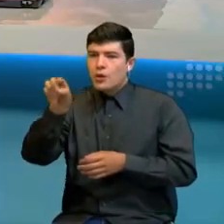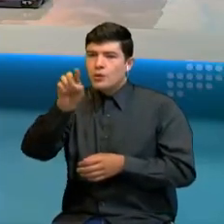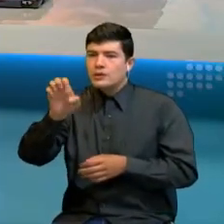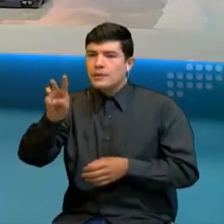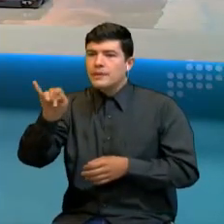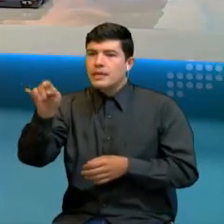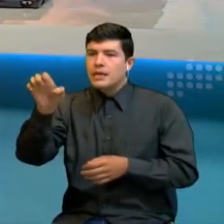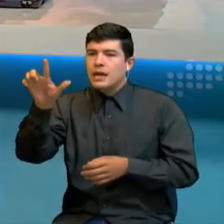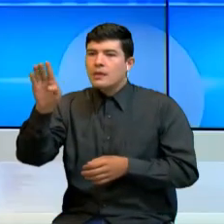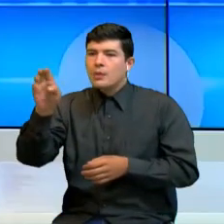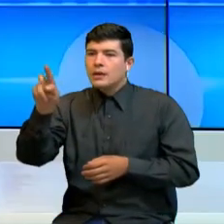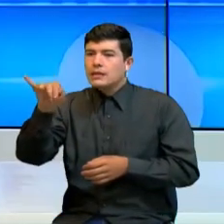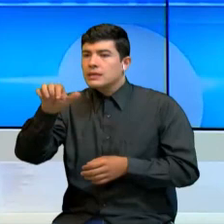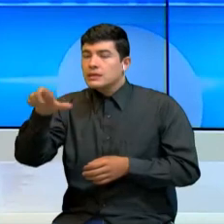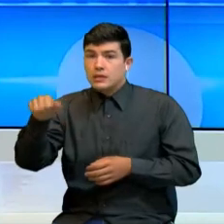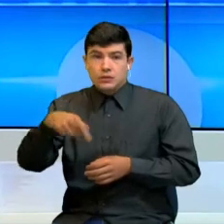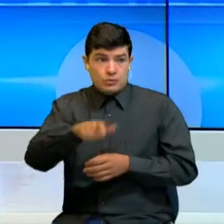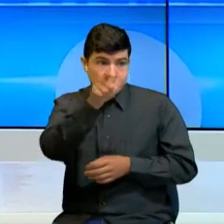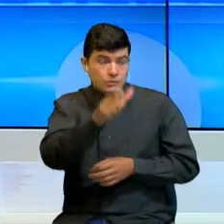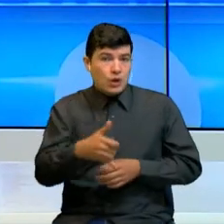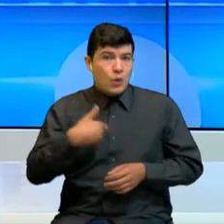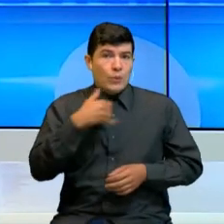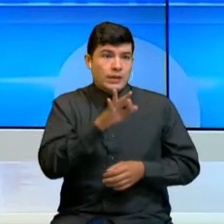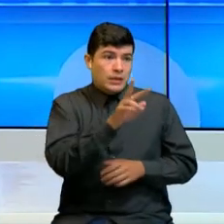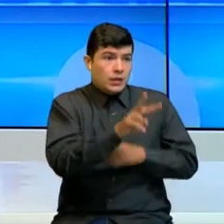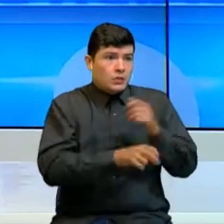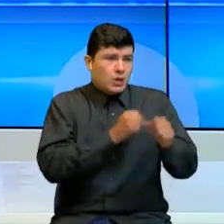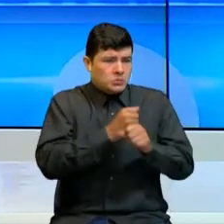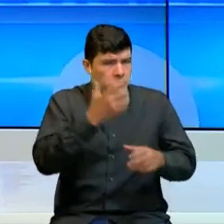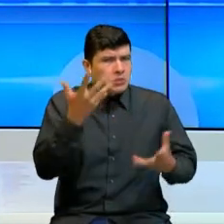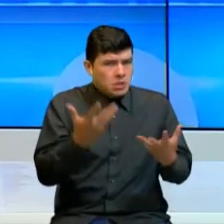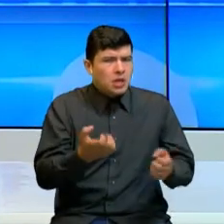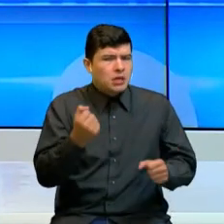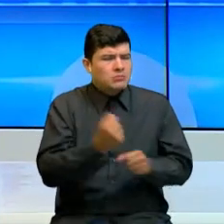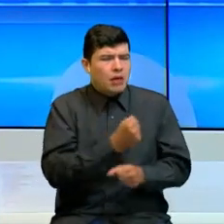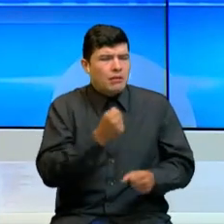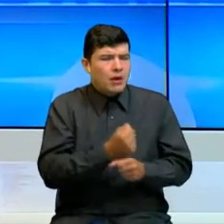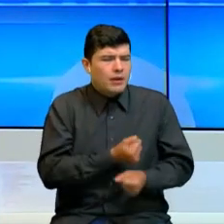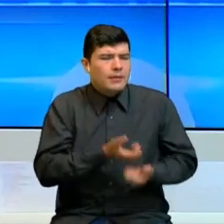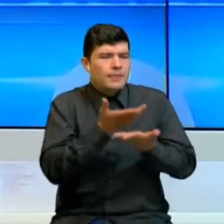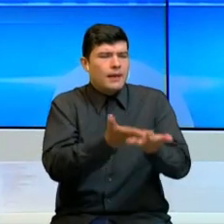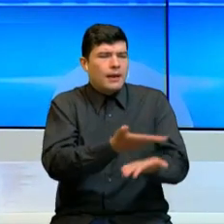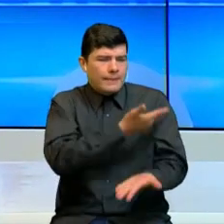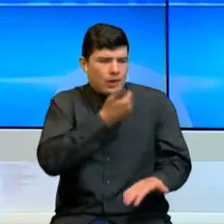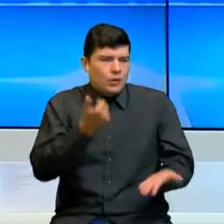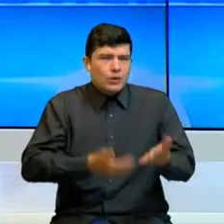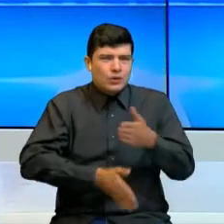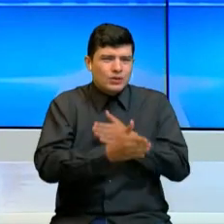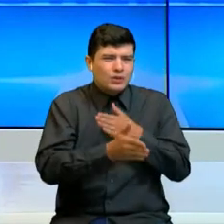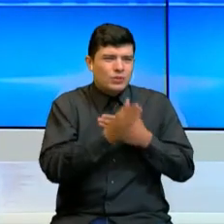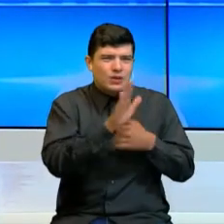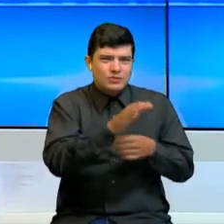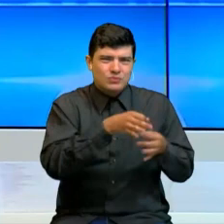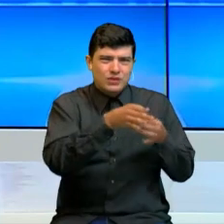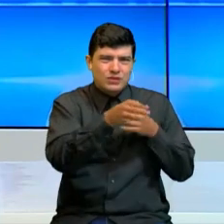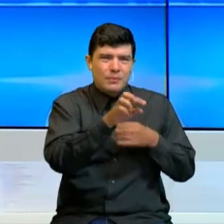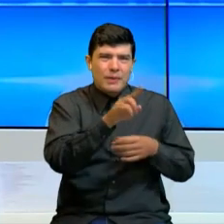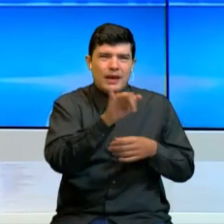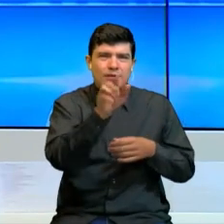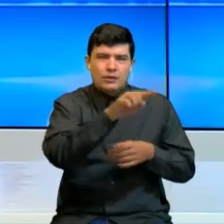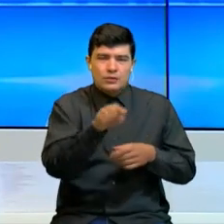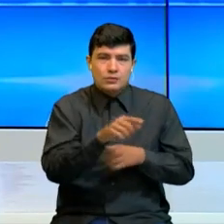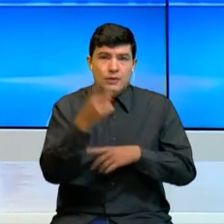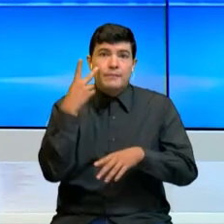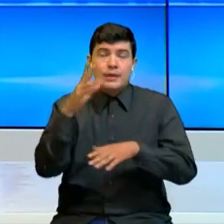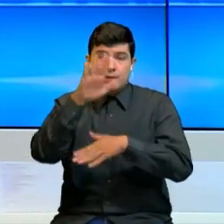de 32 años, María Ángel y televidentes, desea trabajar para darle continuidad a un mejoramiento en esta localidad cercana a la ciudad de Cúcuta. Raúl Garzón, le